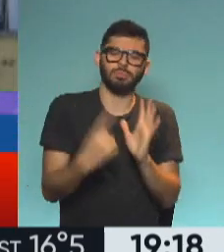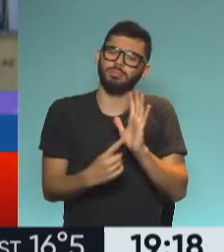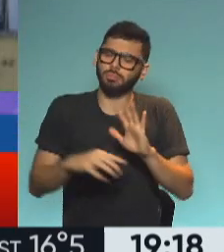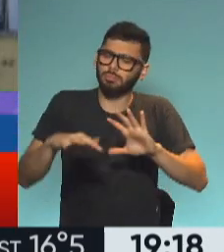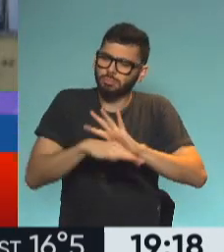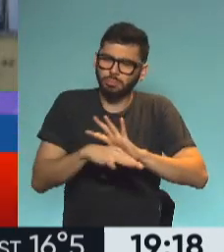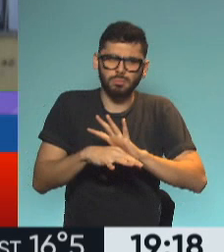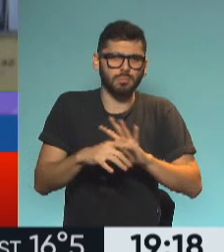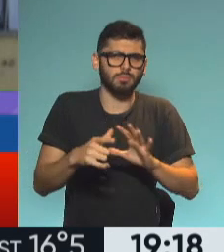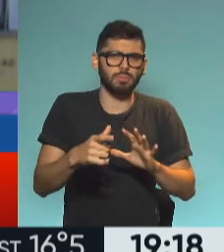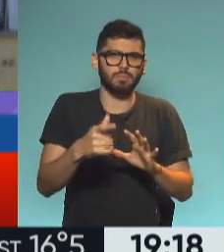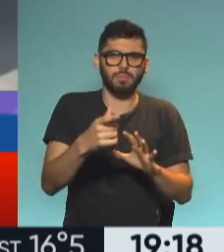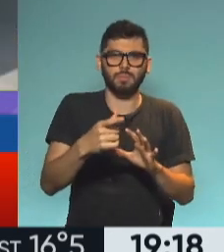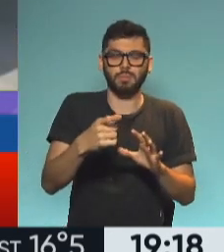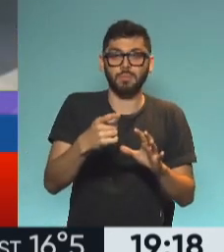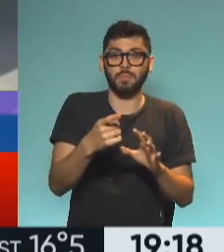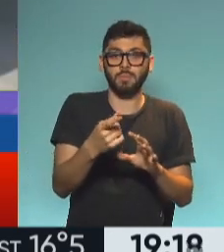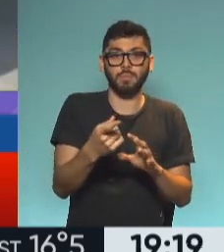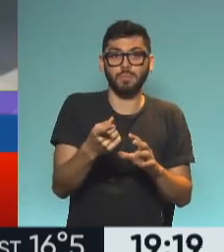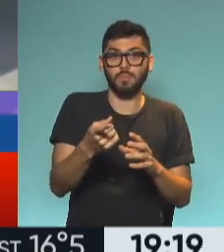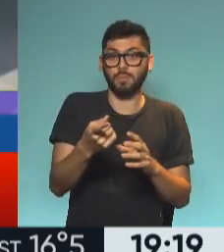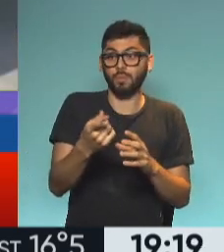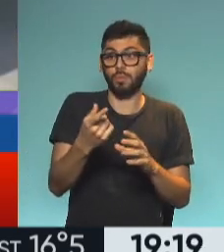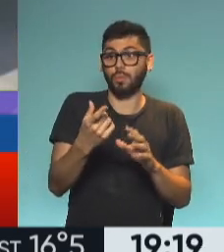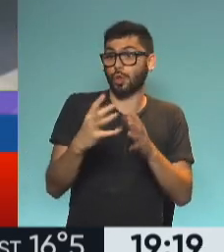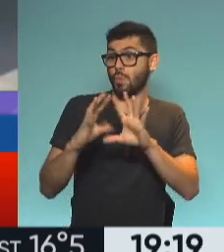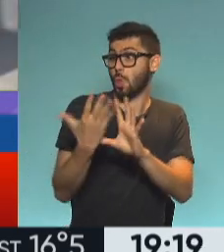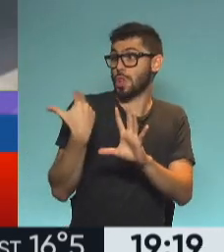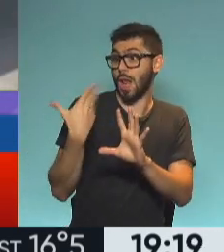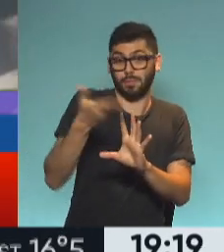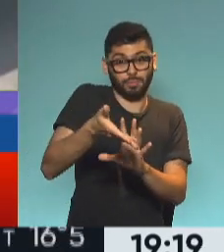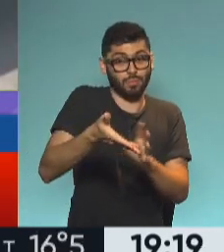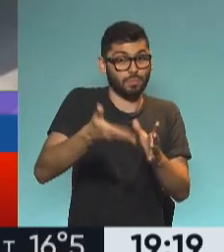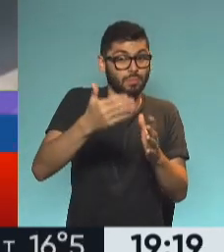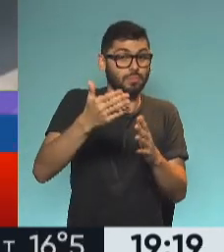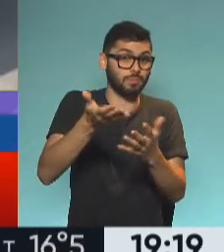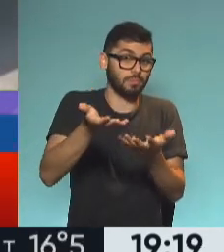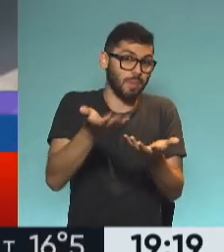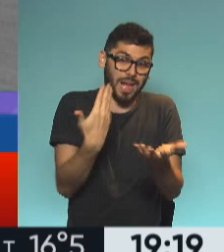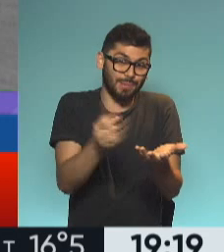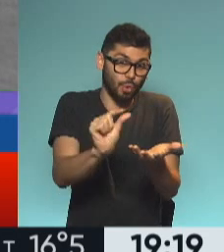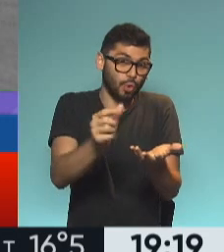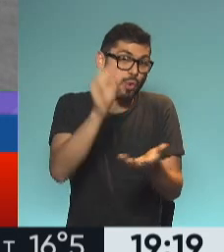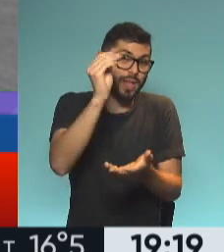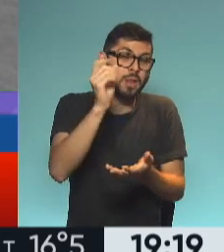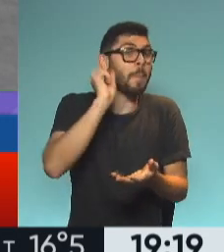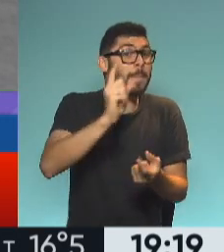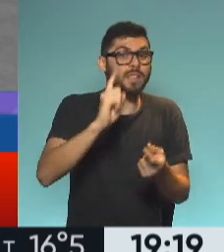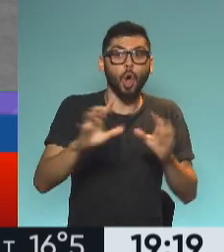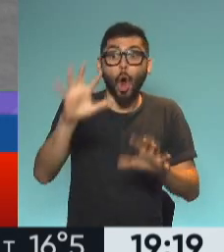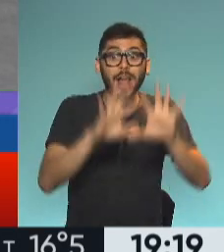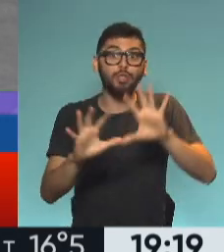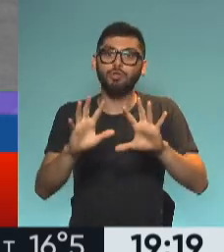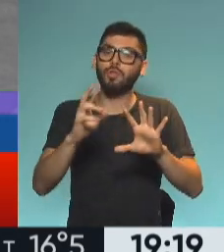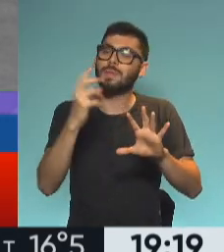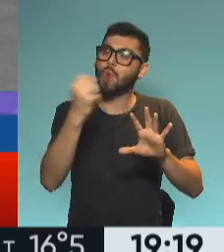reconocidos, muy cerca estuvo el último mundial, la última Copa del Mundo, sino dos parámetros que tiene que tomar la organización.